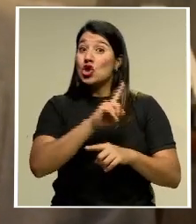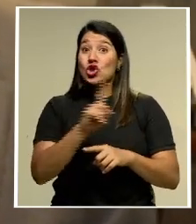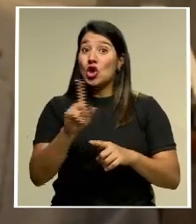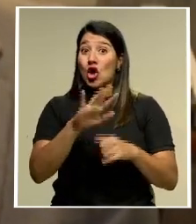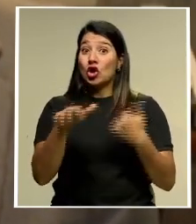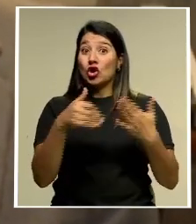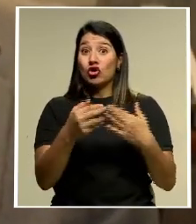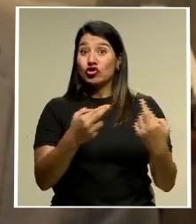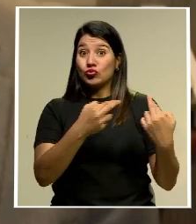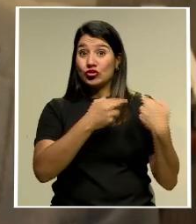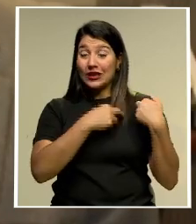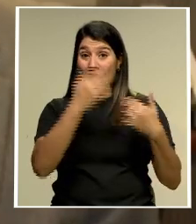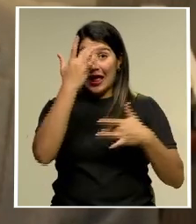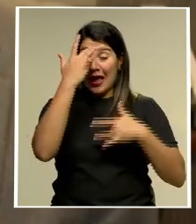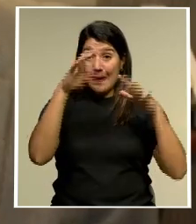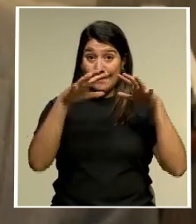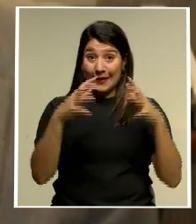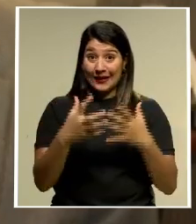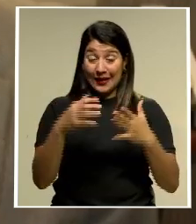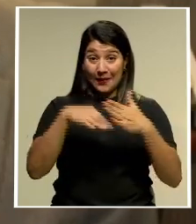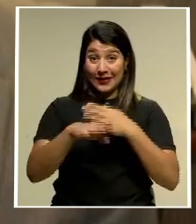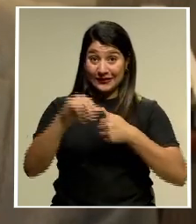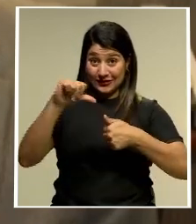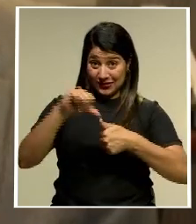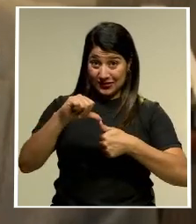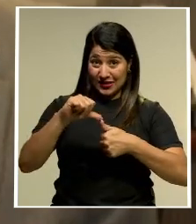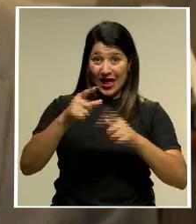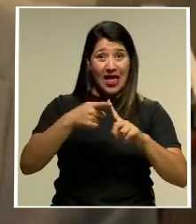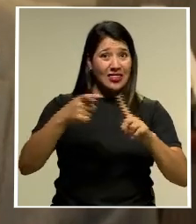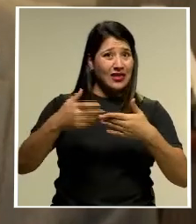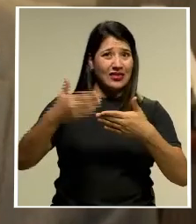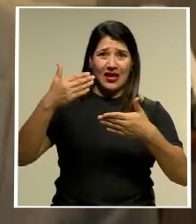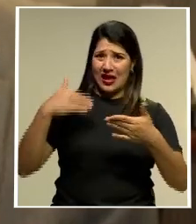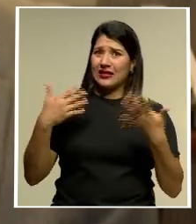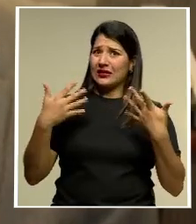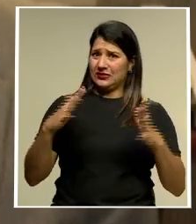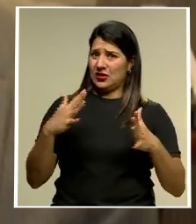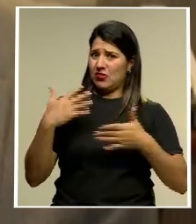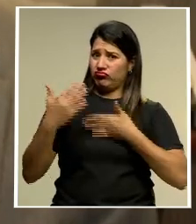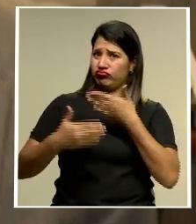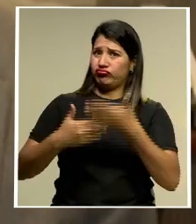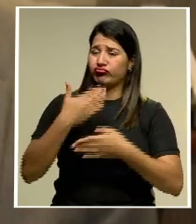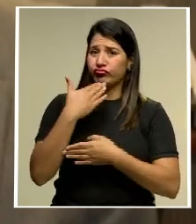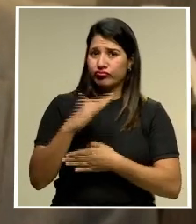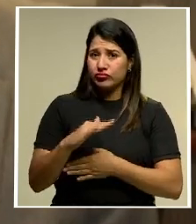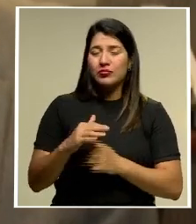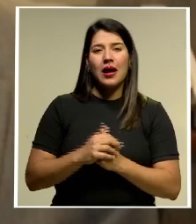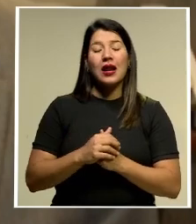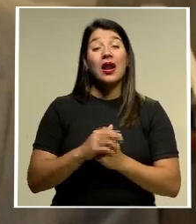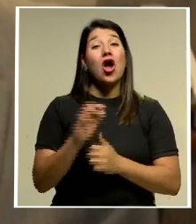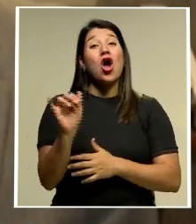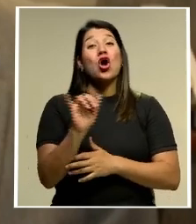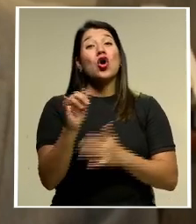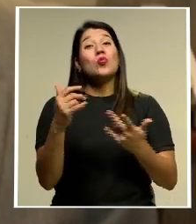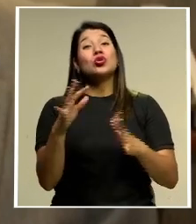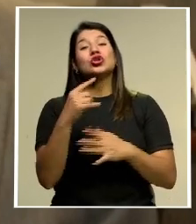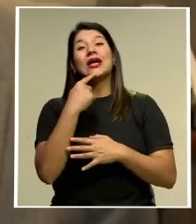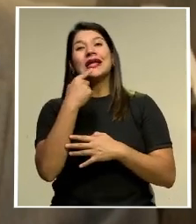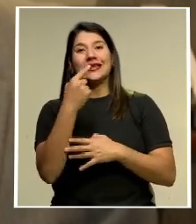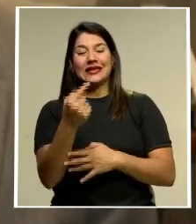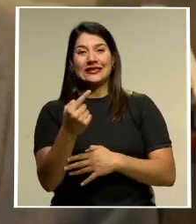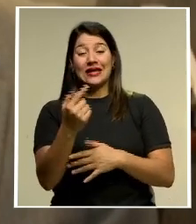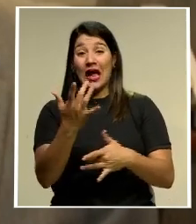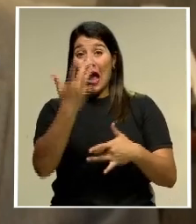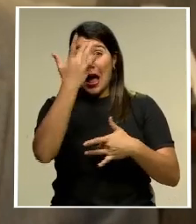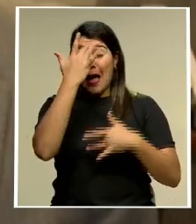en Centroamérica. Las cosas ya estaban mal desde mucho antes. Como dicen popularmente, la